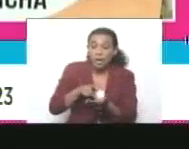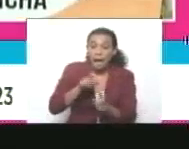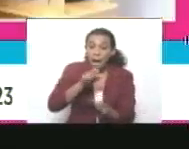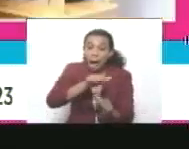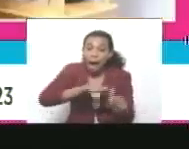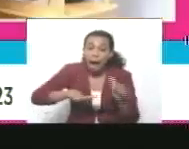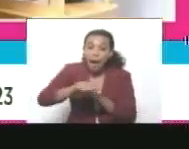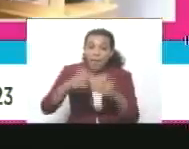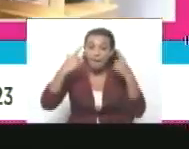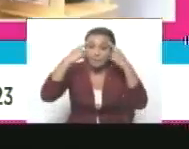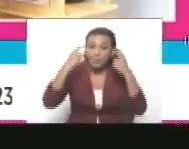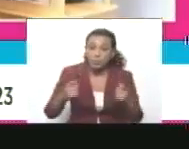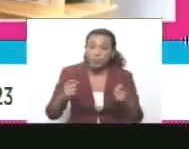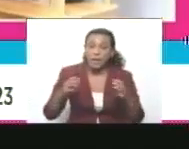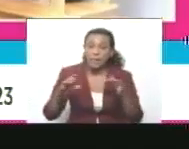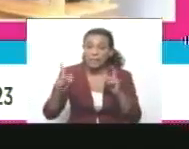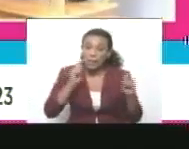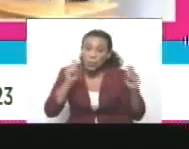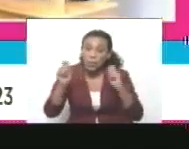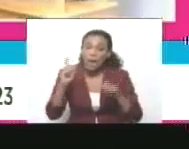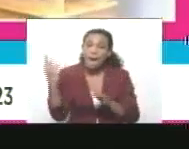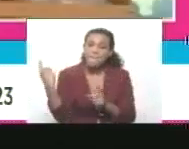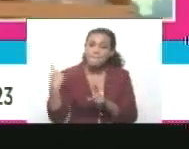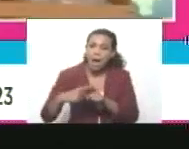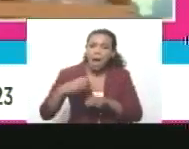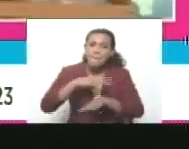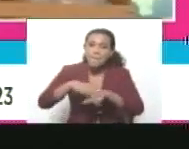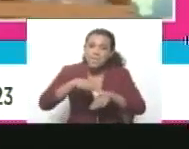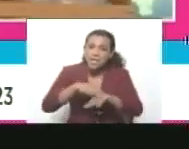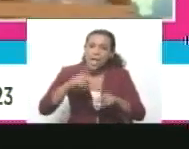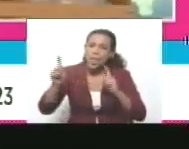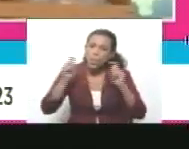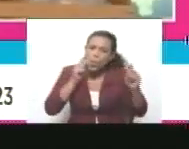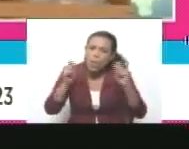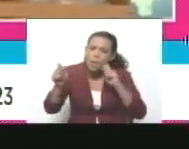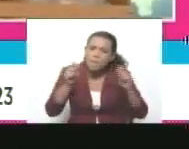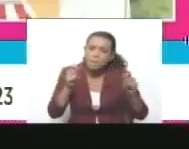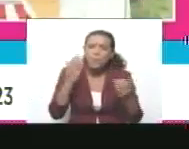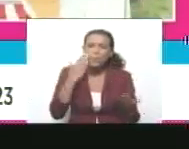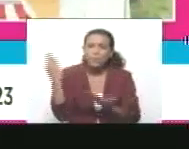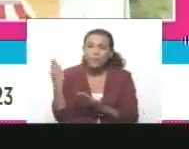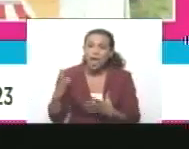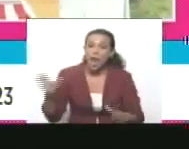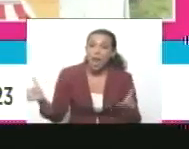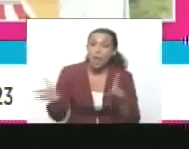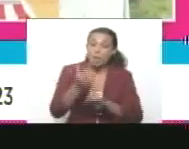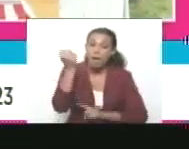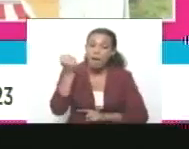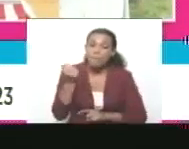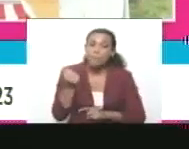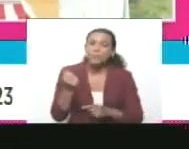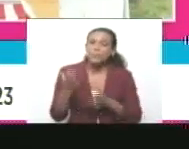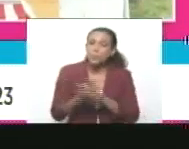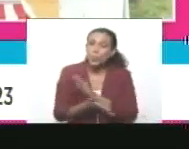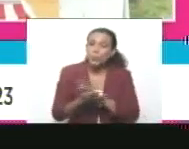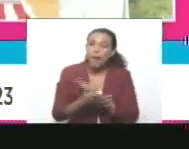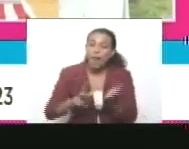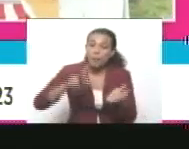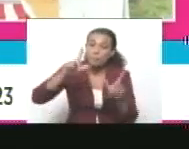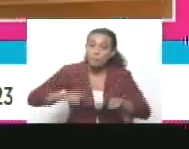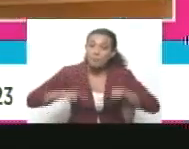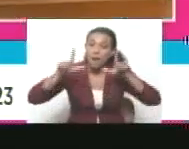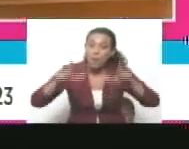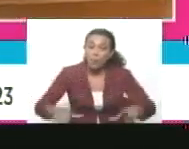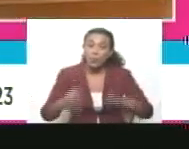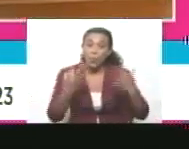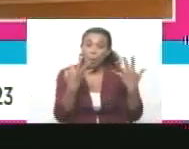turismo y bajo la guía del Ministerio del Poder Popular para el Turismo, del compañero Ali Padrón, bueno, logramos, mi comandante presidente, la validación de